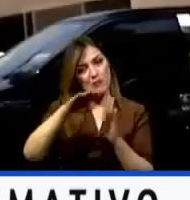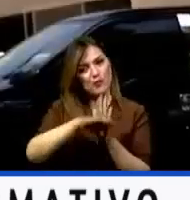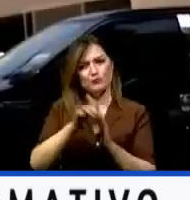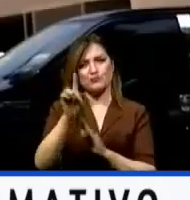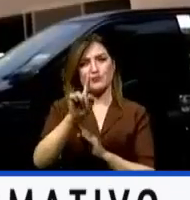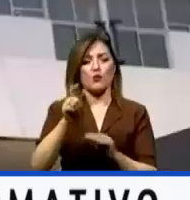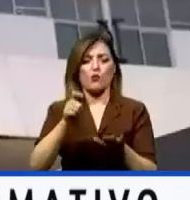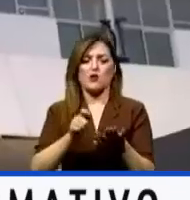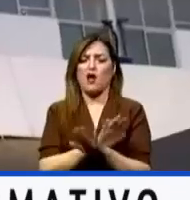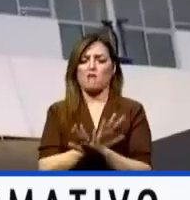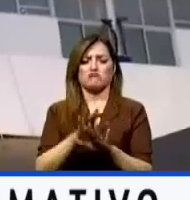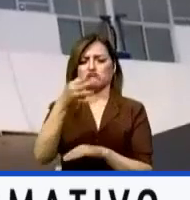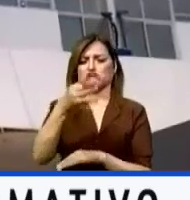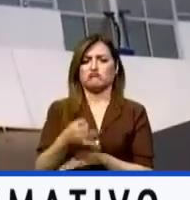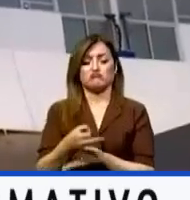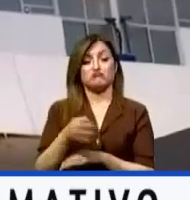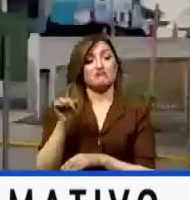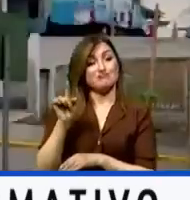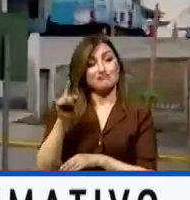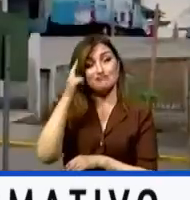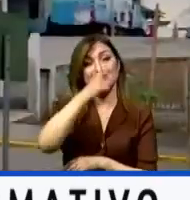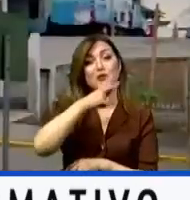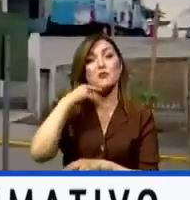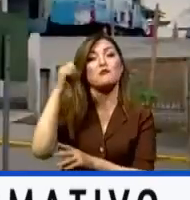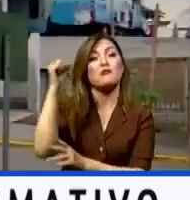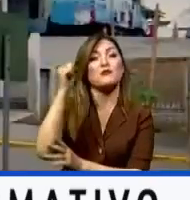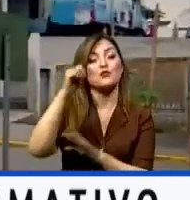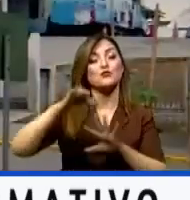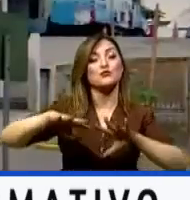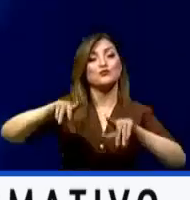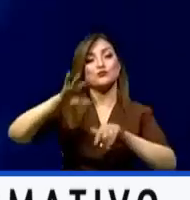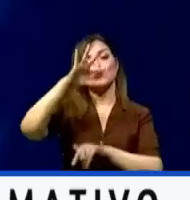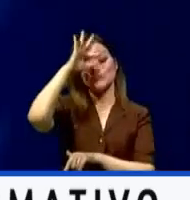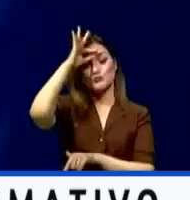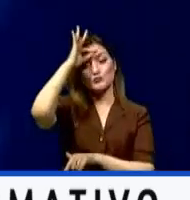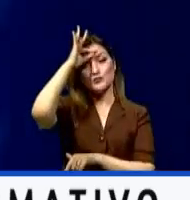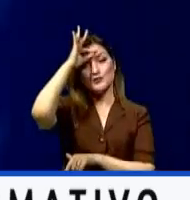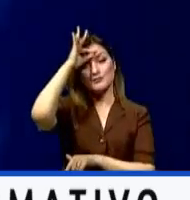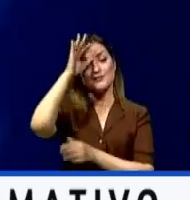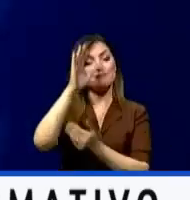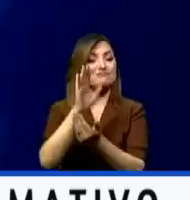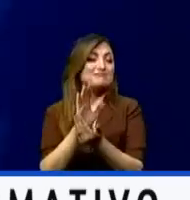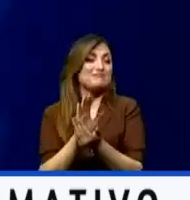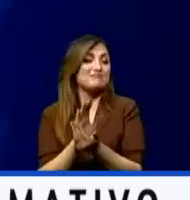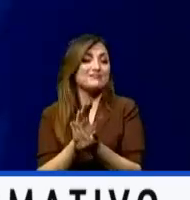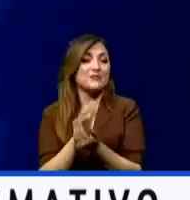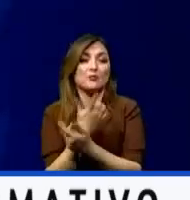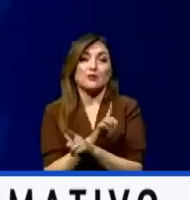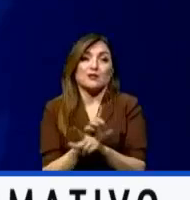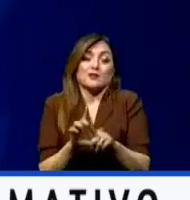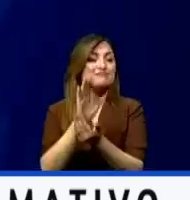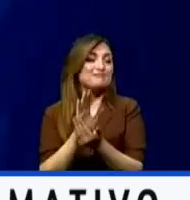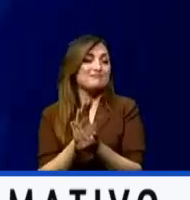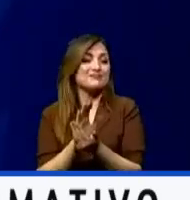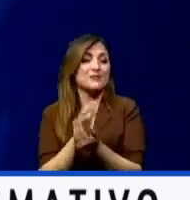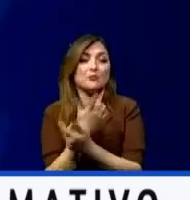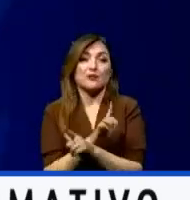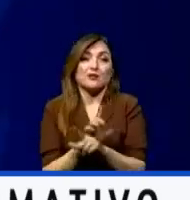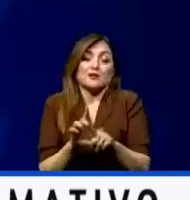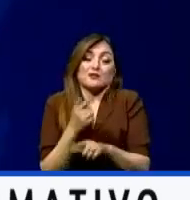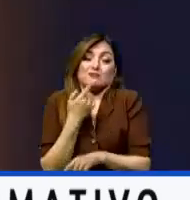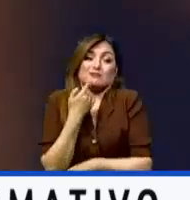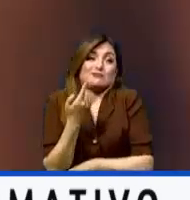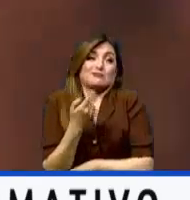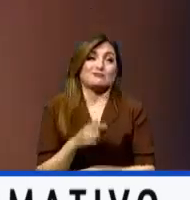tanto, el rostro más visible de la corrupción en los hospitales de la Seguridad Social debe recuperar su libertad. Sin embargo,